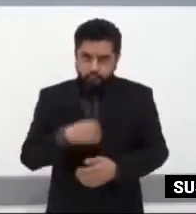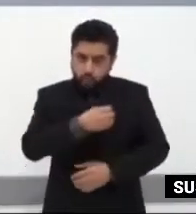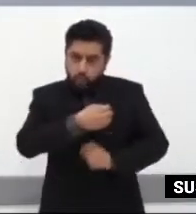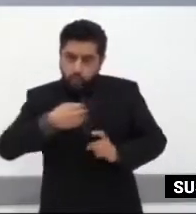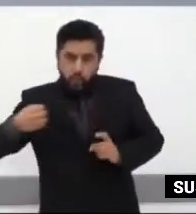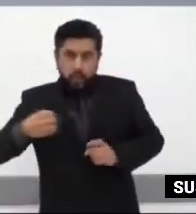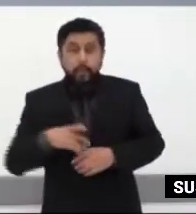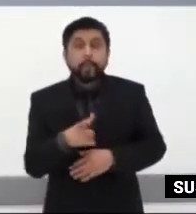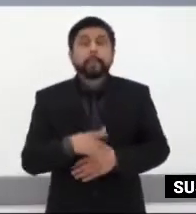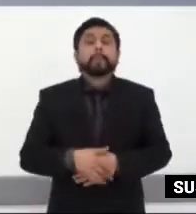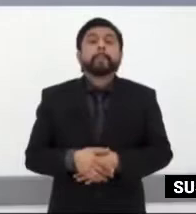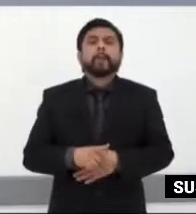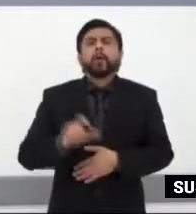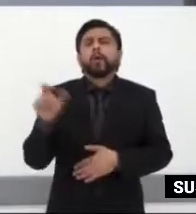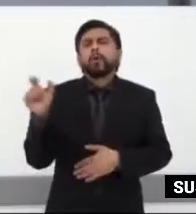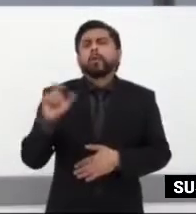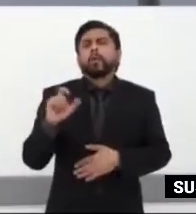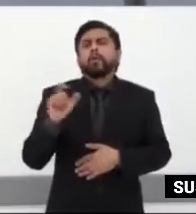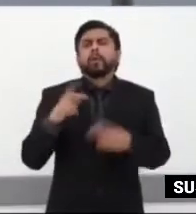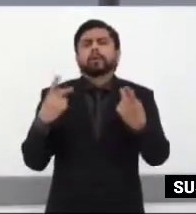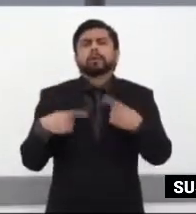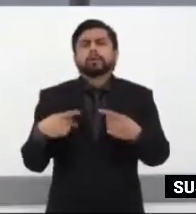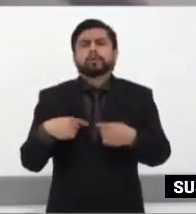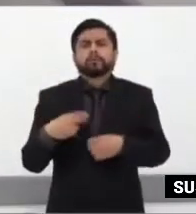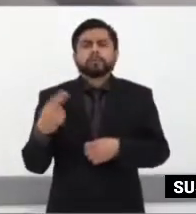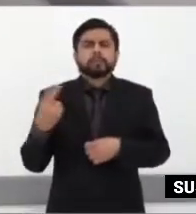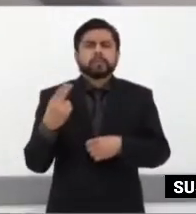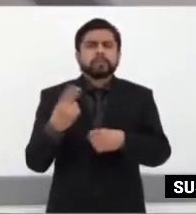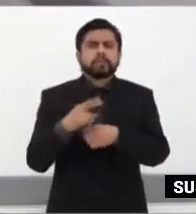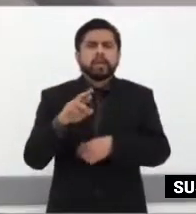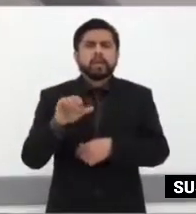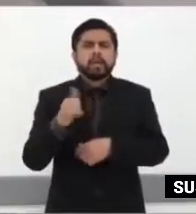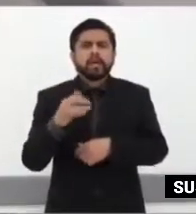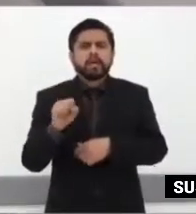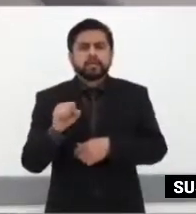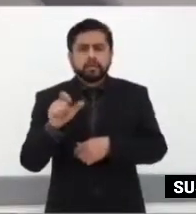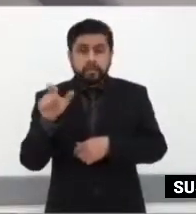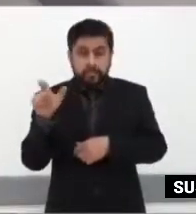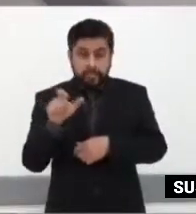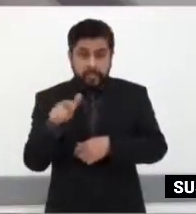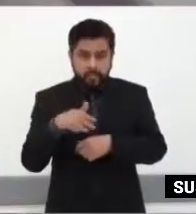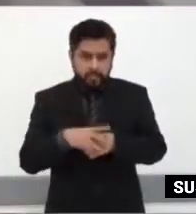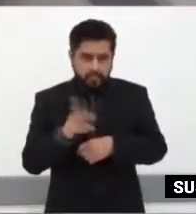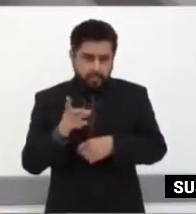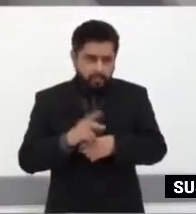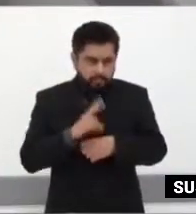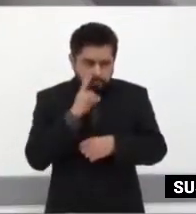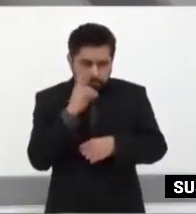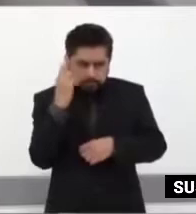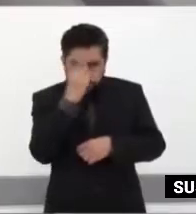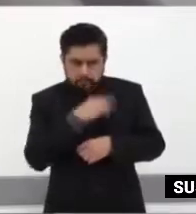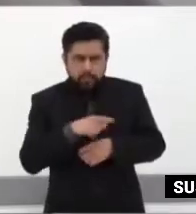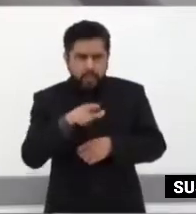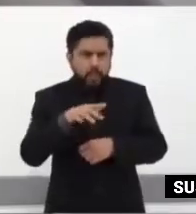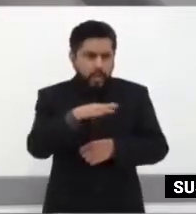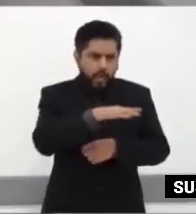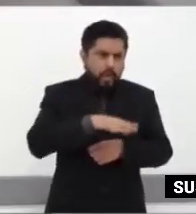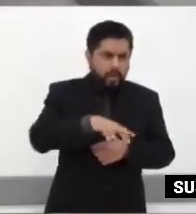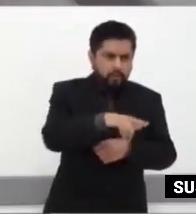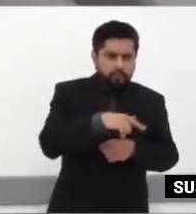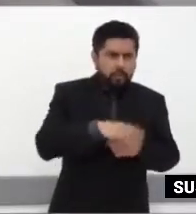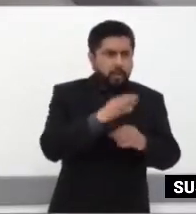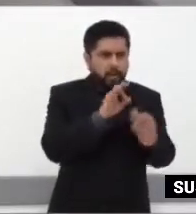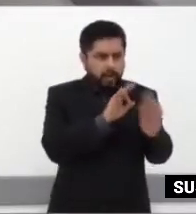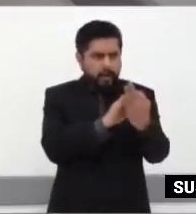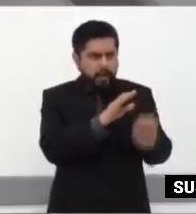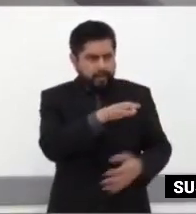Cuando el paciente necesite rayos X, servicios auxiliares como imagenología o laboratorio, tenemos el área de enfrente. ¿Y es